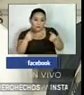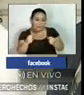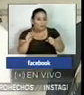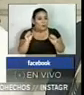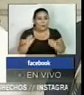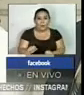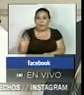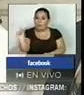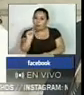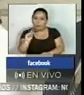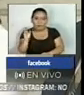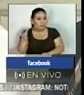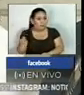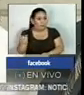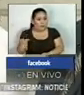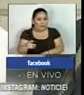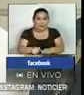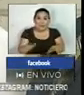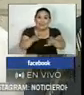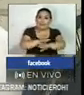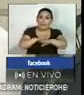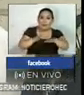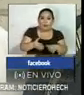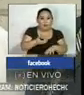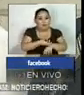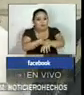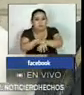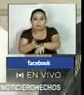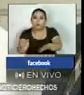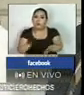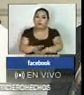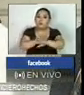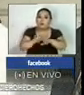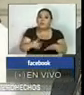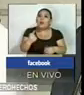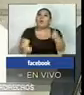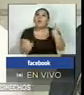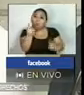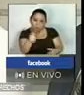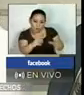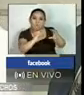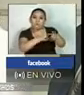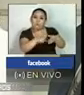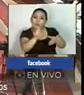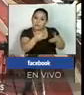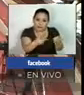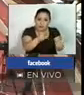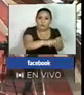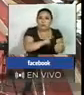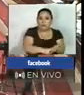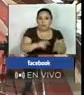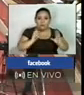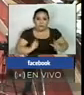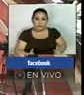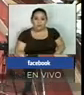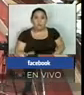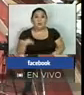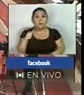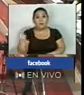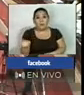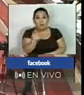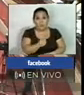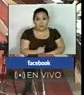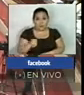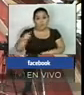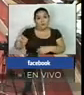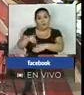circulación de buses ni de ningún otro medio de transporte que no sea el que haya sido contratado. Además, los funcionarios